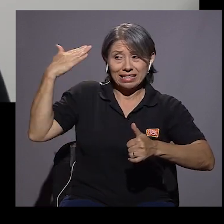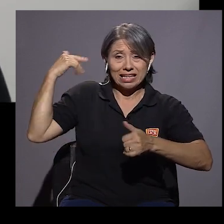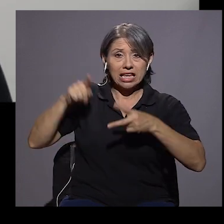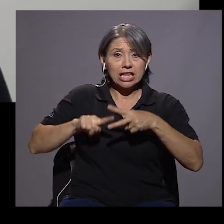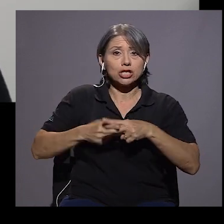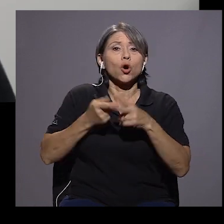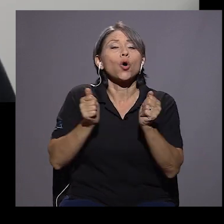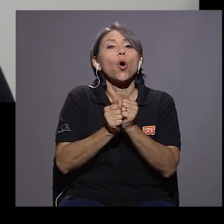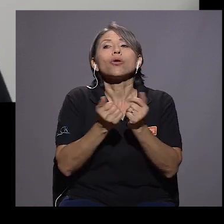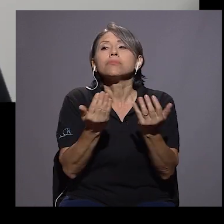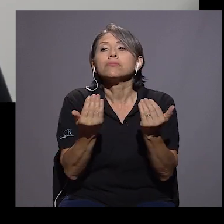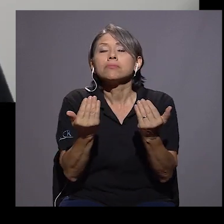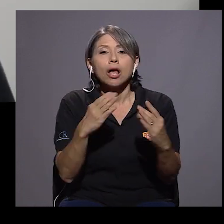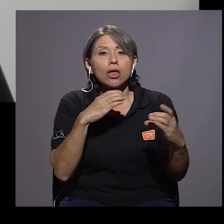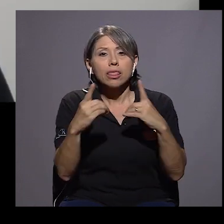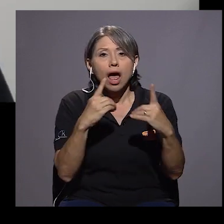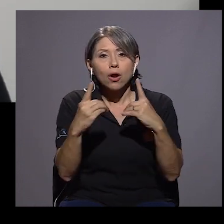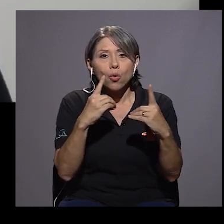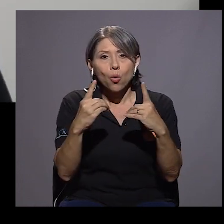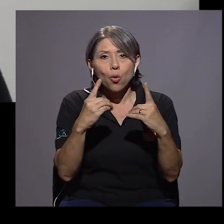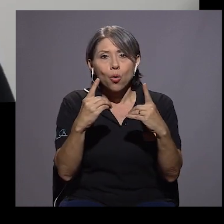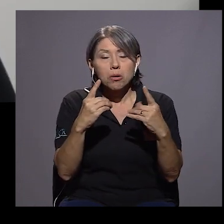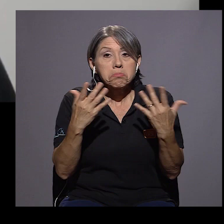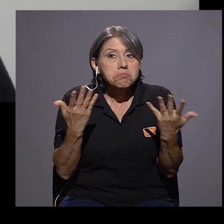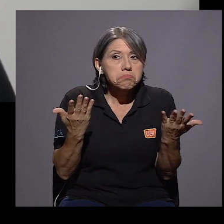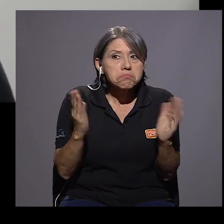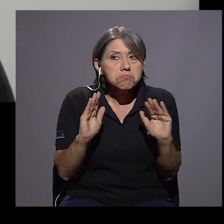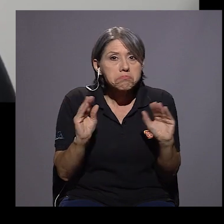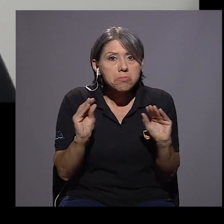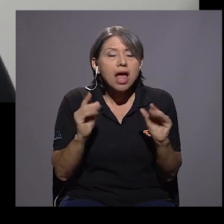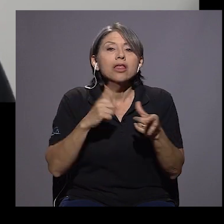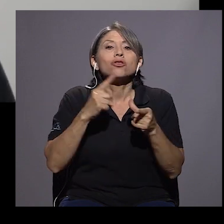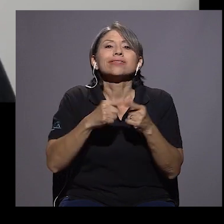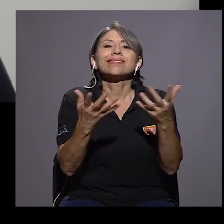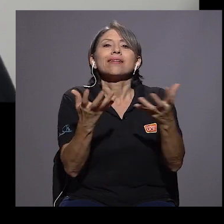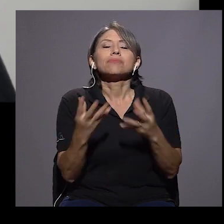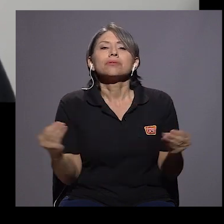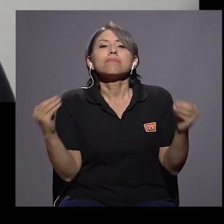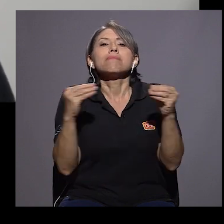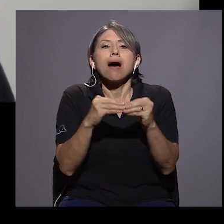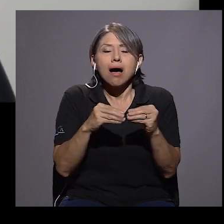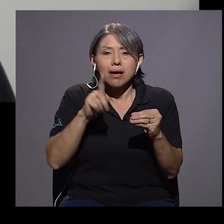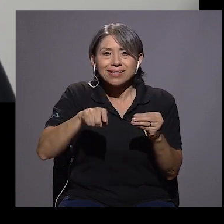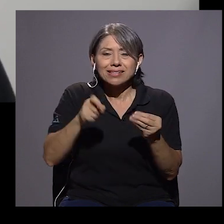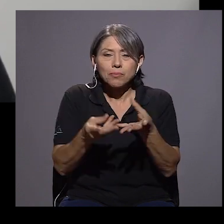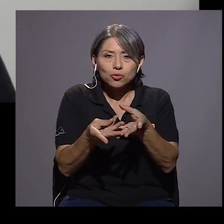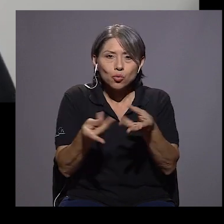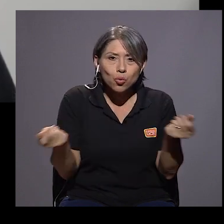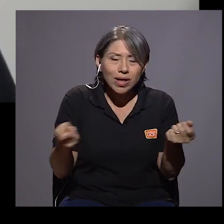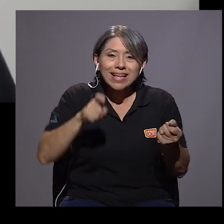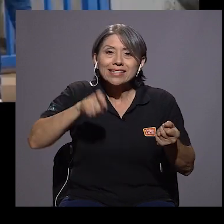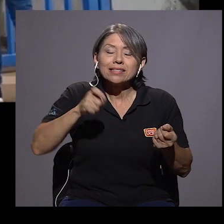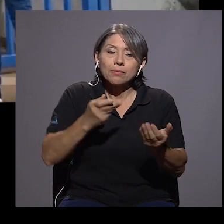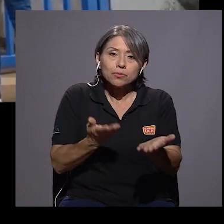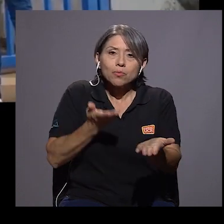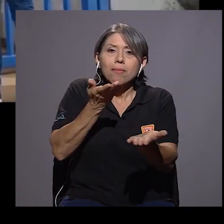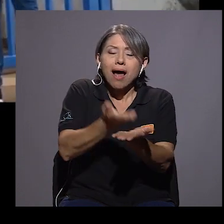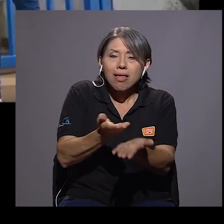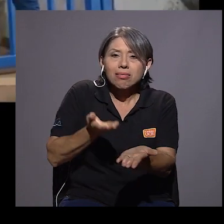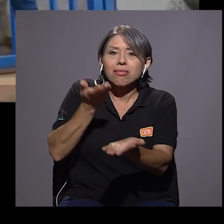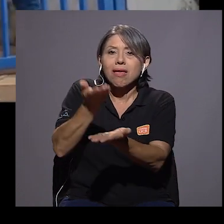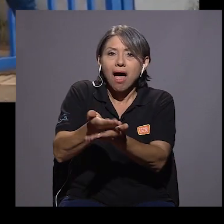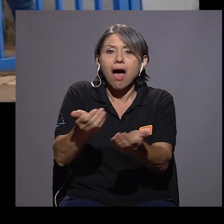anterior, que inició con un diálogo. Luego de ahí vamos en búsqueda de más. Necesitamos soluciones,